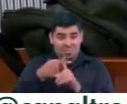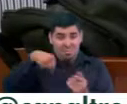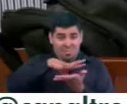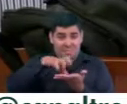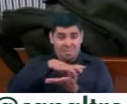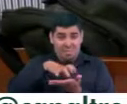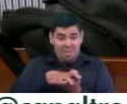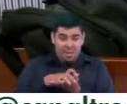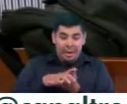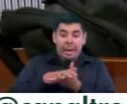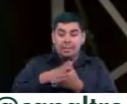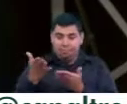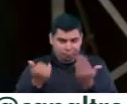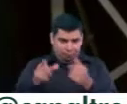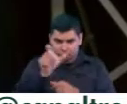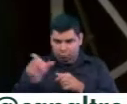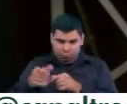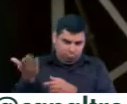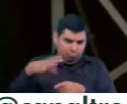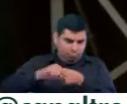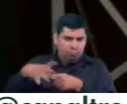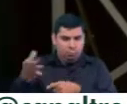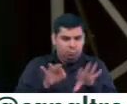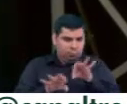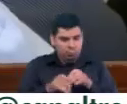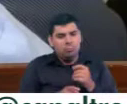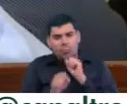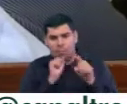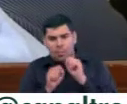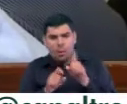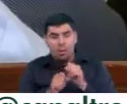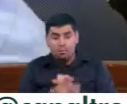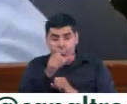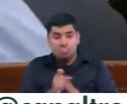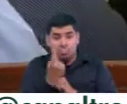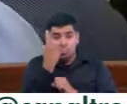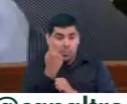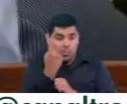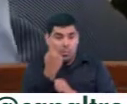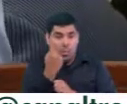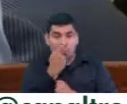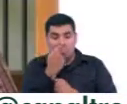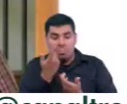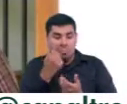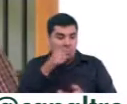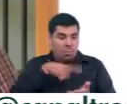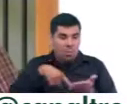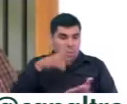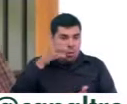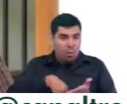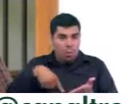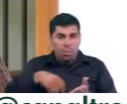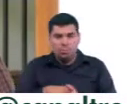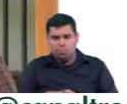no existió pluralidad de oferentes y sólo se presentó un contratista si se presentó un solo oferente pero la suerte de